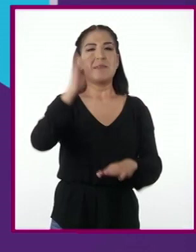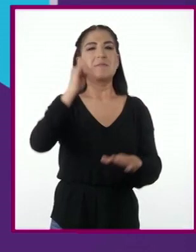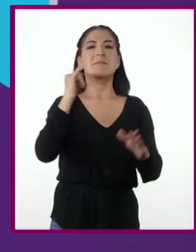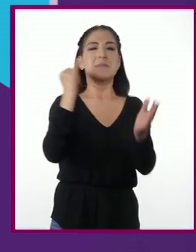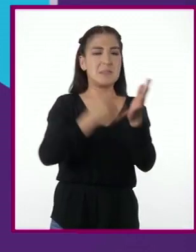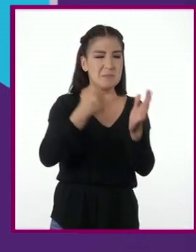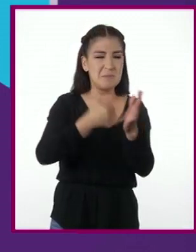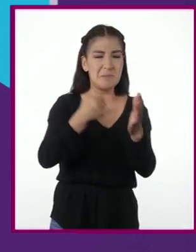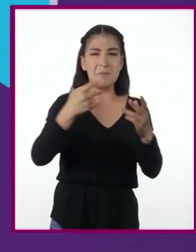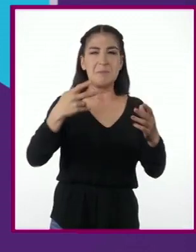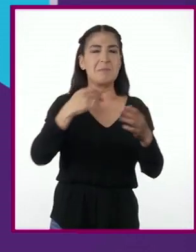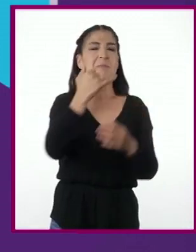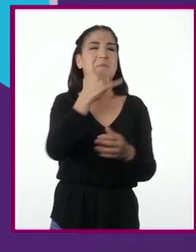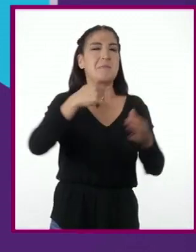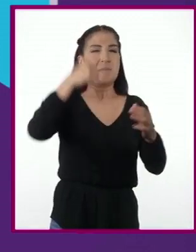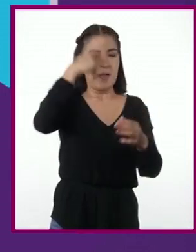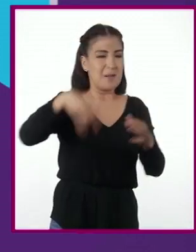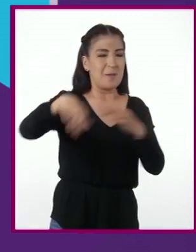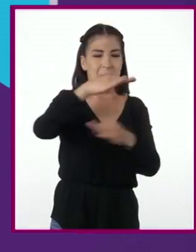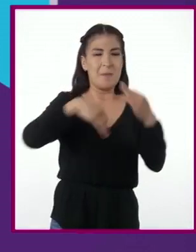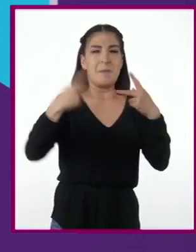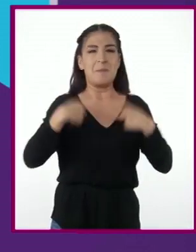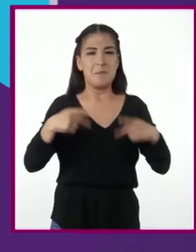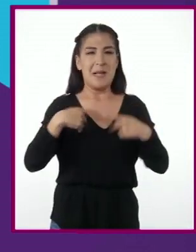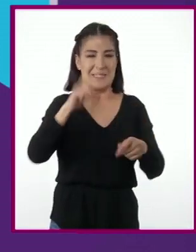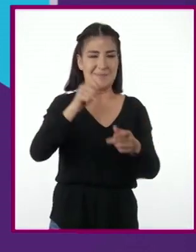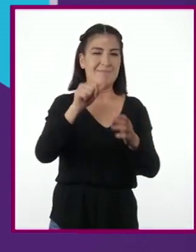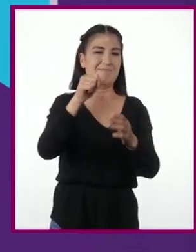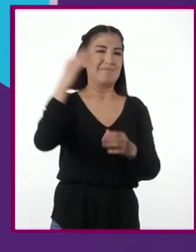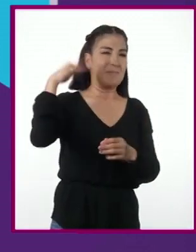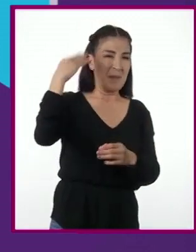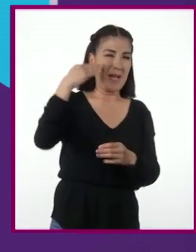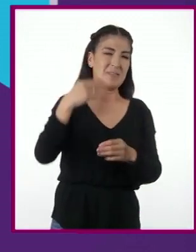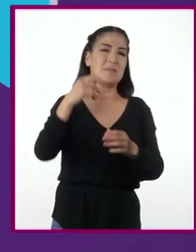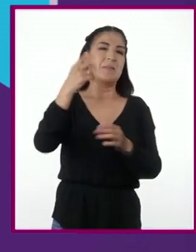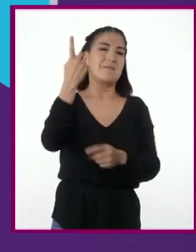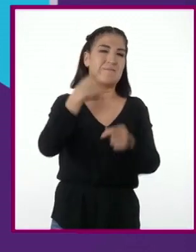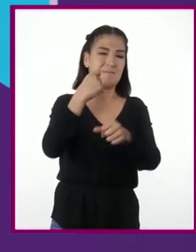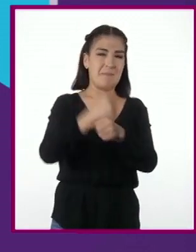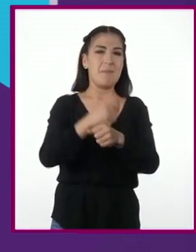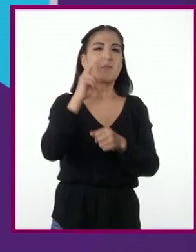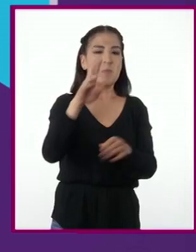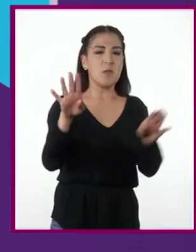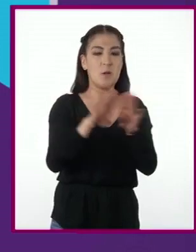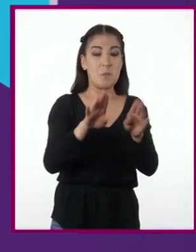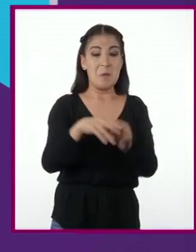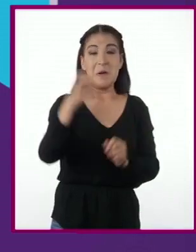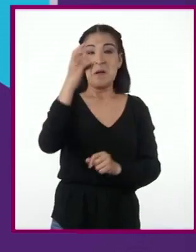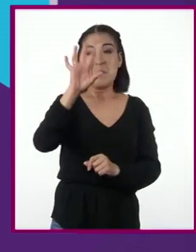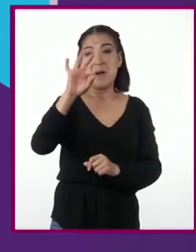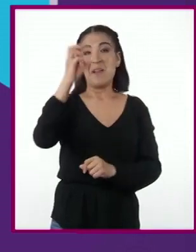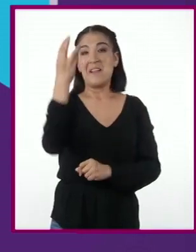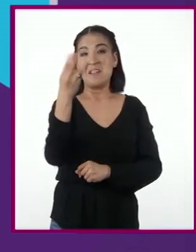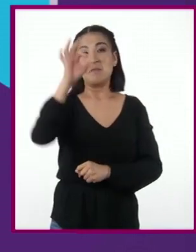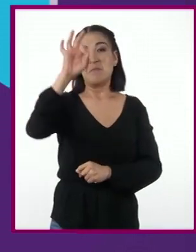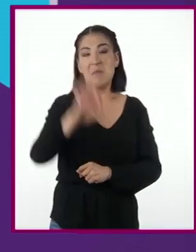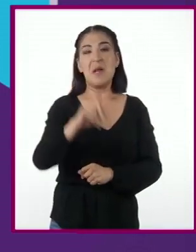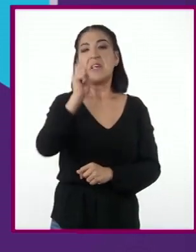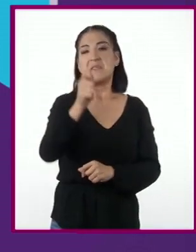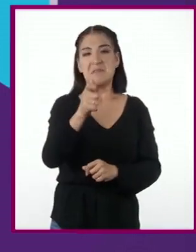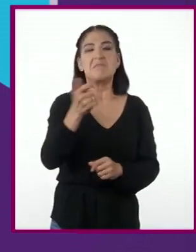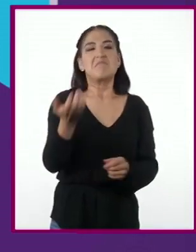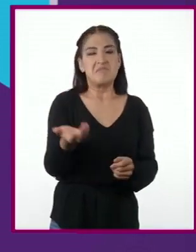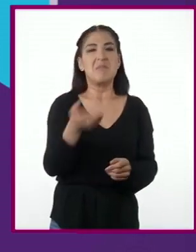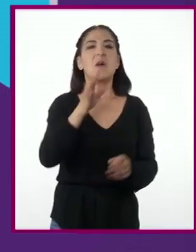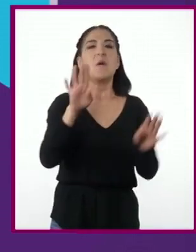participación económica femenina para marzo del año pasado se ubicó apenas en el 43%. Lo anterior